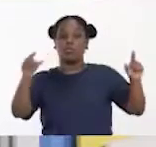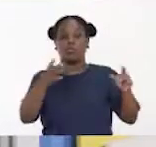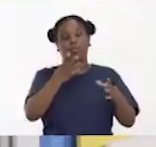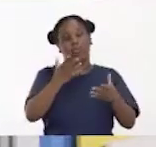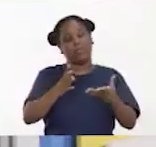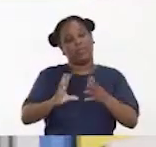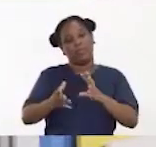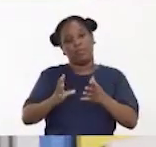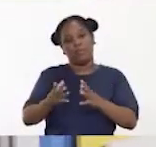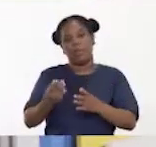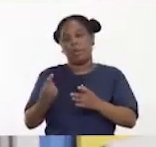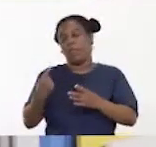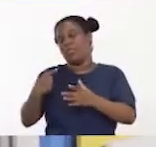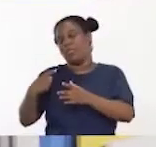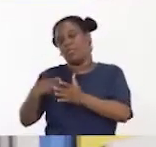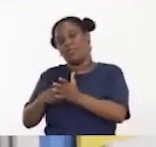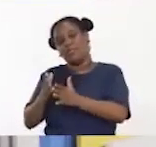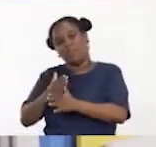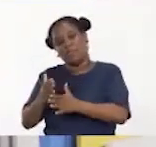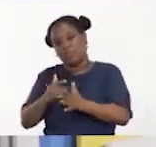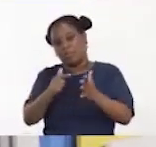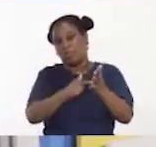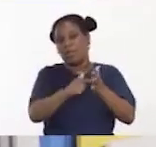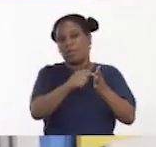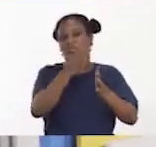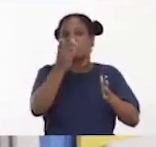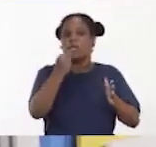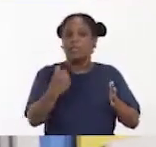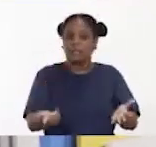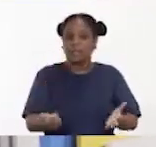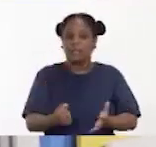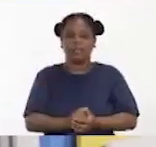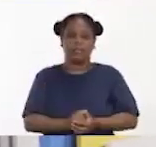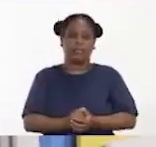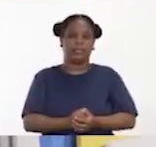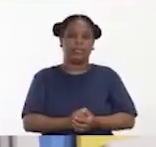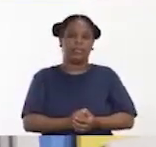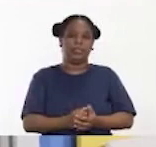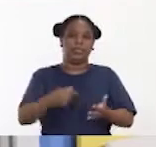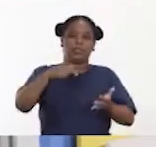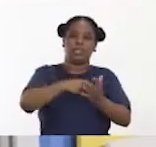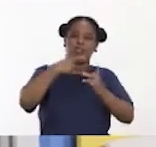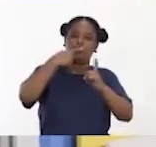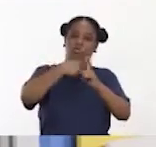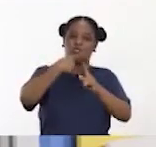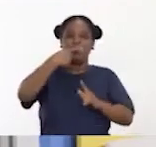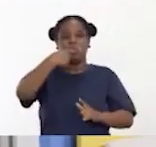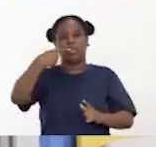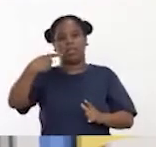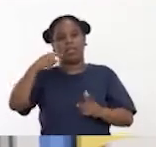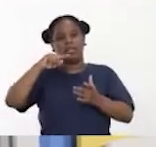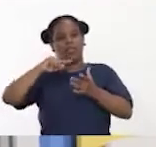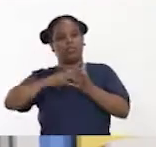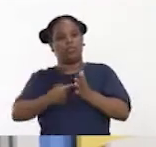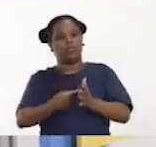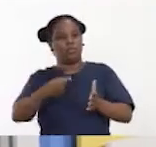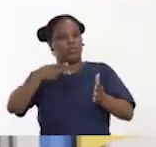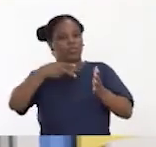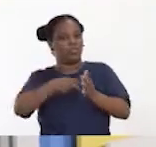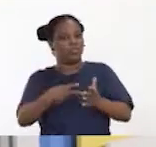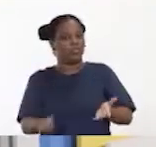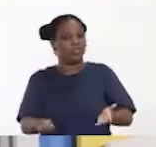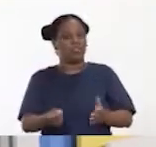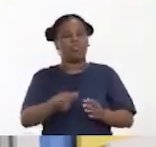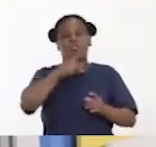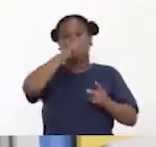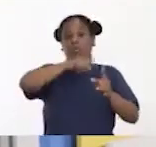A partir de que puede ser una ecuación radical y dentro tenga una expresión trigonométrica para resolverla o